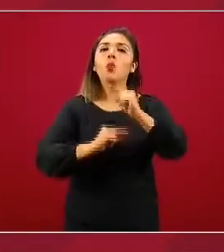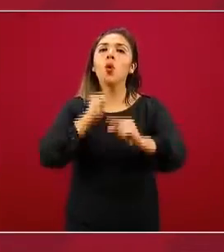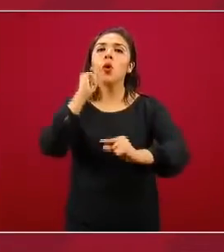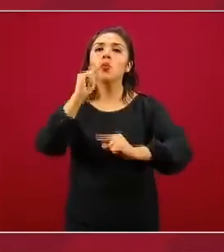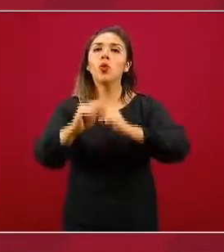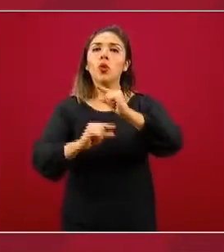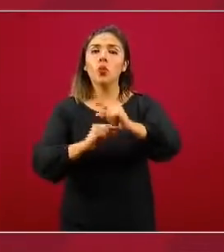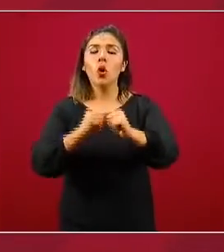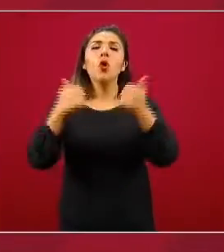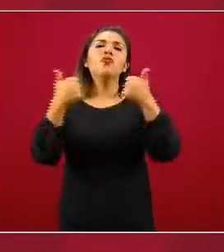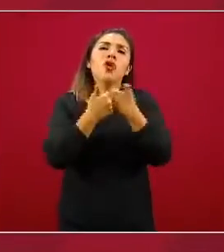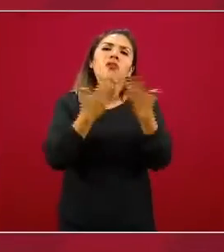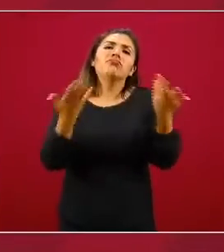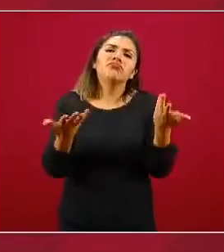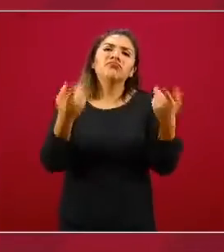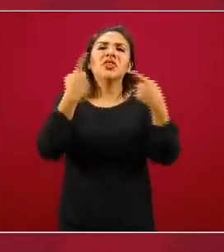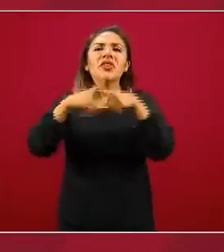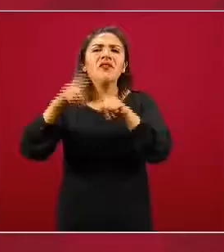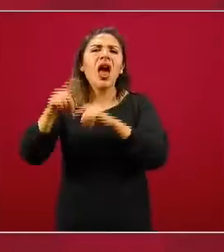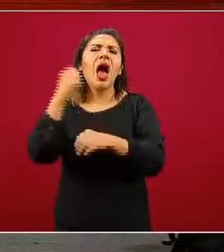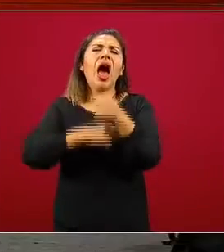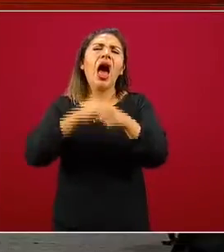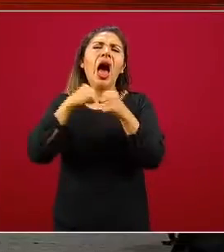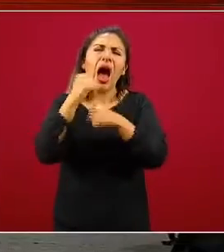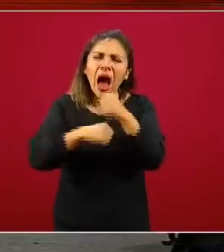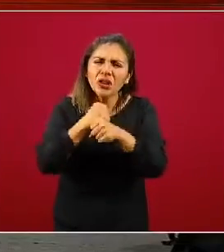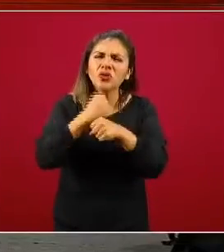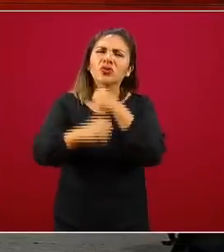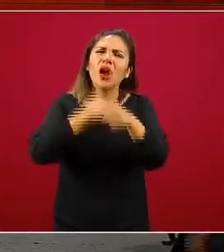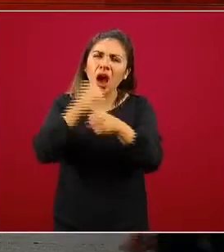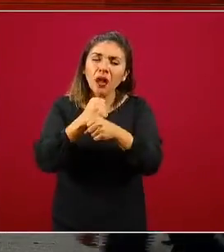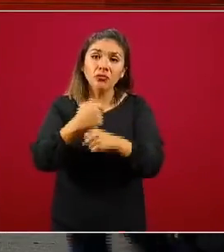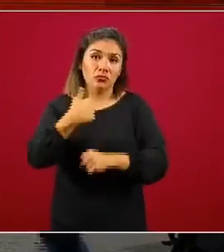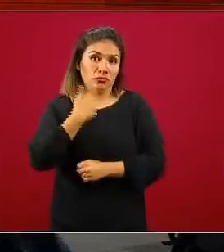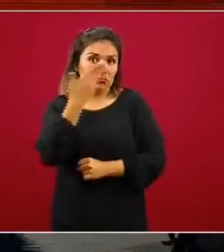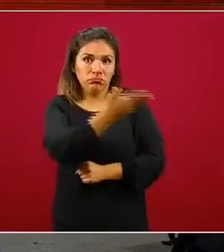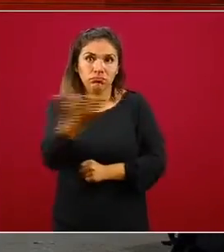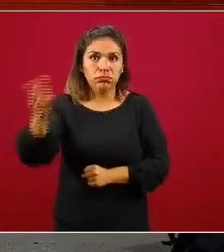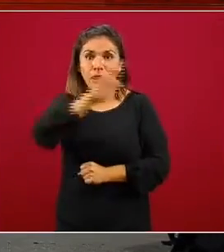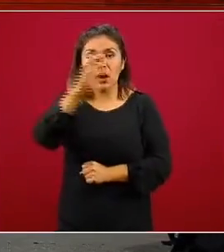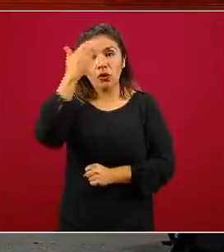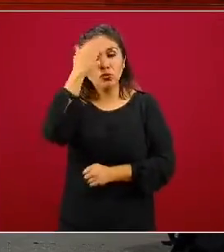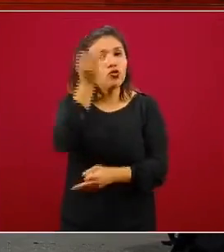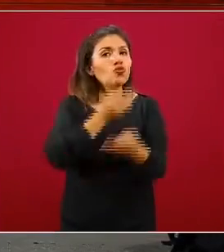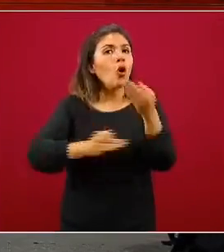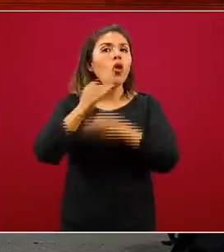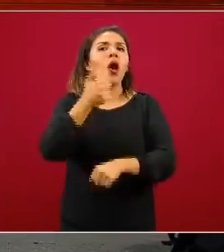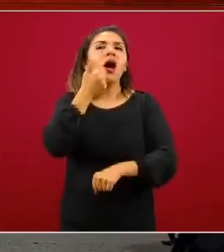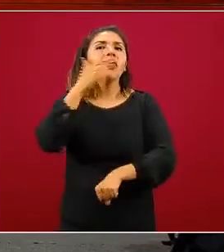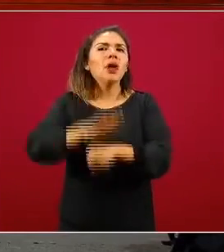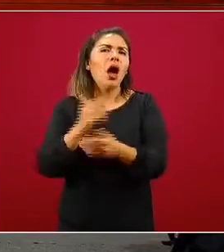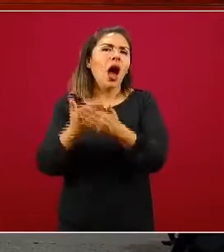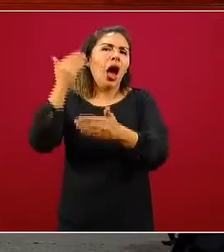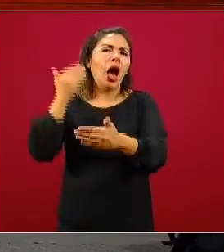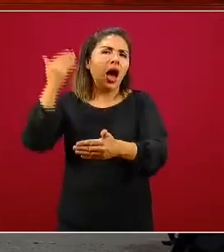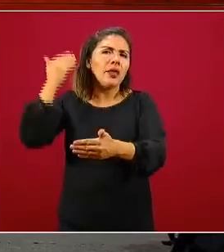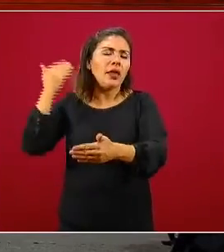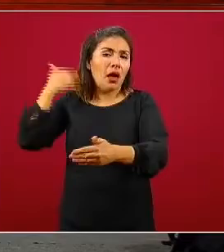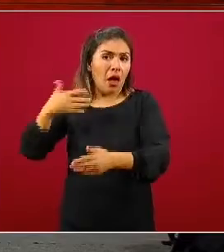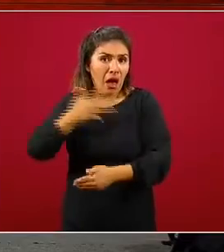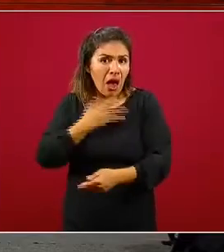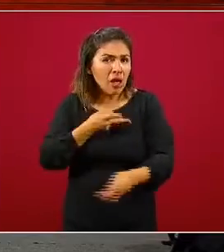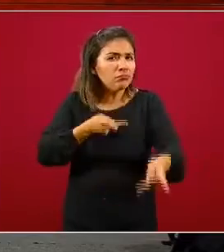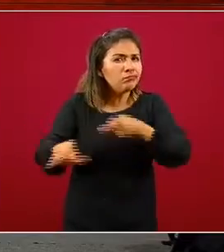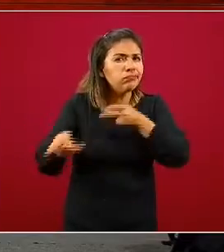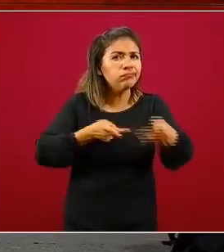que a través de distintos años, y mi reconocimiento para todas las contribuciones que en administraciones previas ha